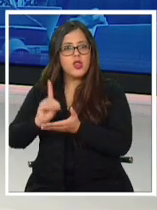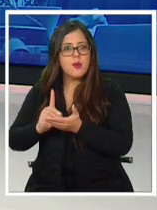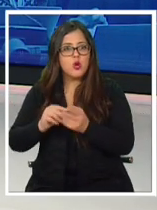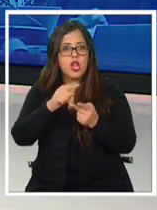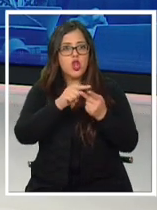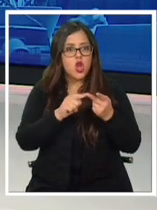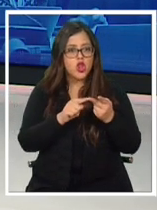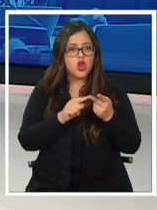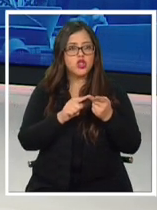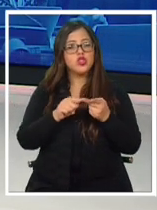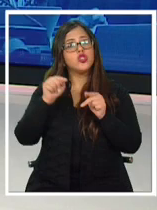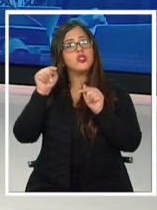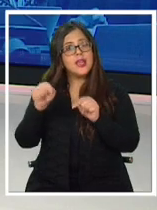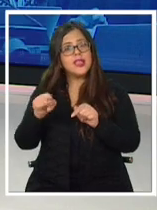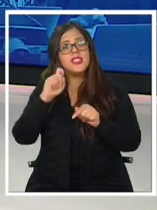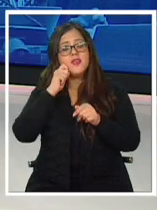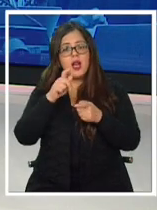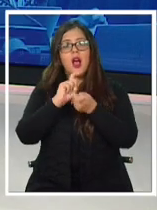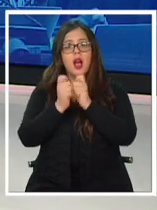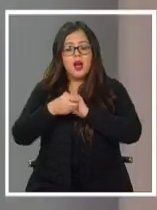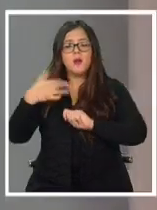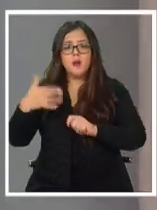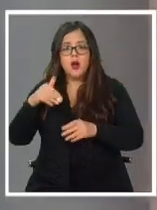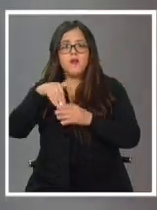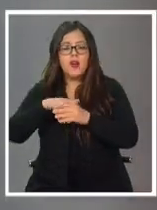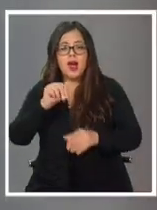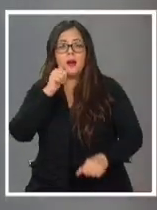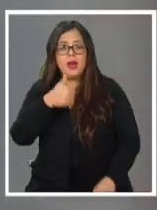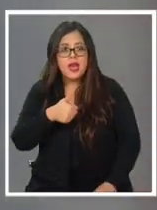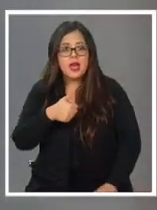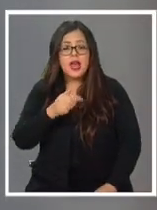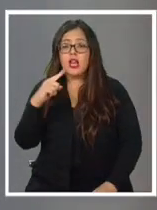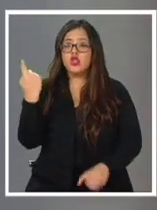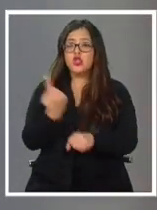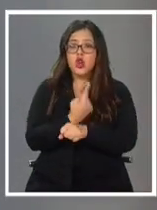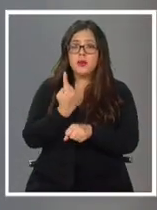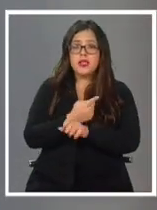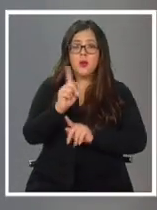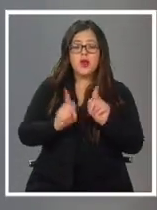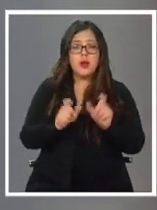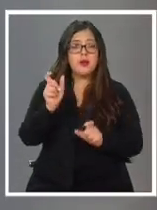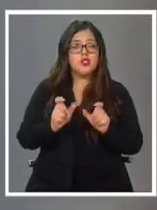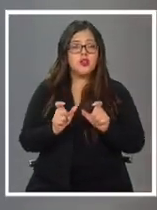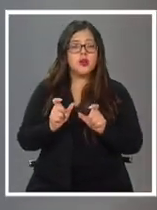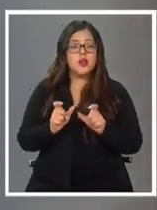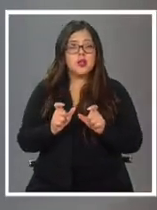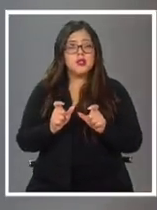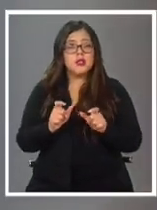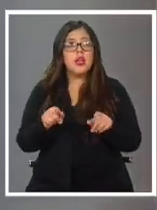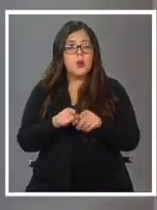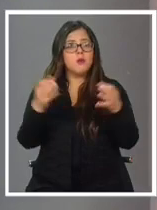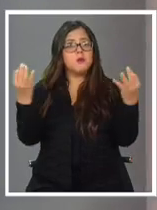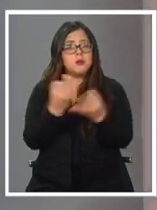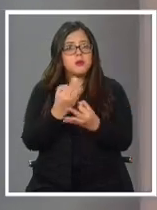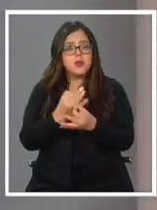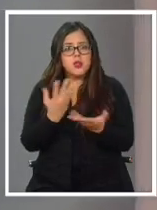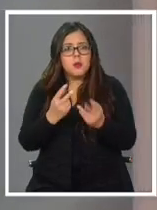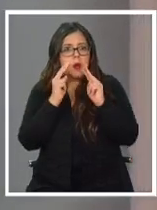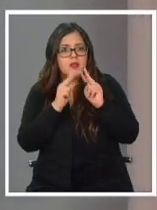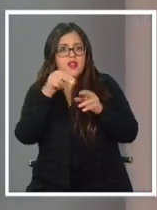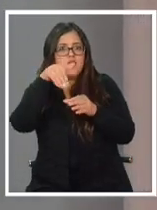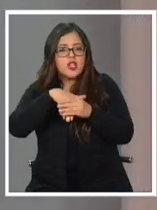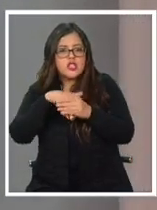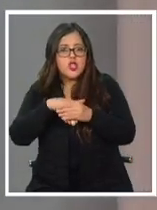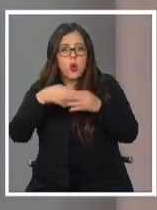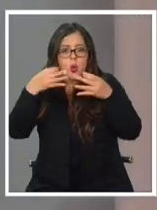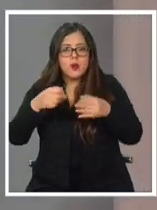Diputadas. Aquí radican parte de los grandes cambios de lo que se vota mañana. Nosotros conversamos con algunos convencionales para que nos adelanten cómo ven la votación